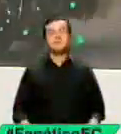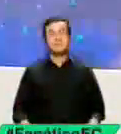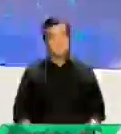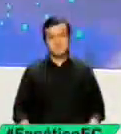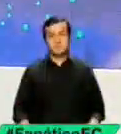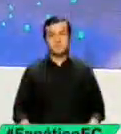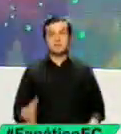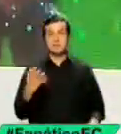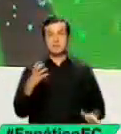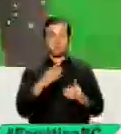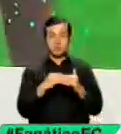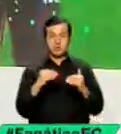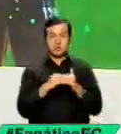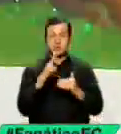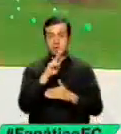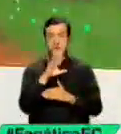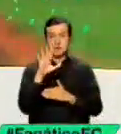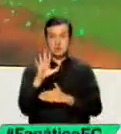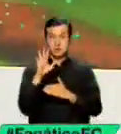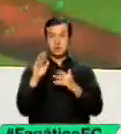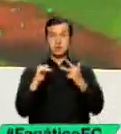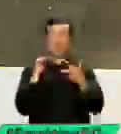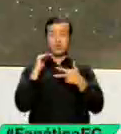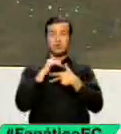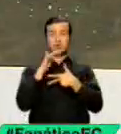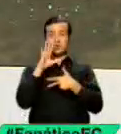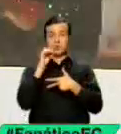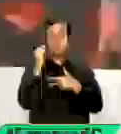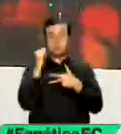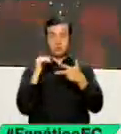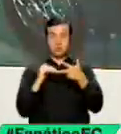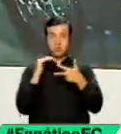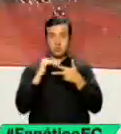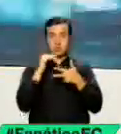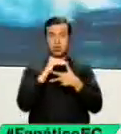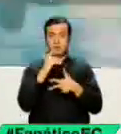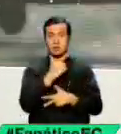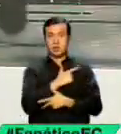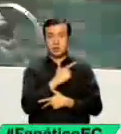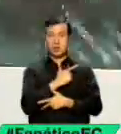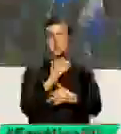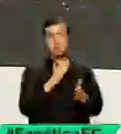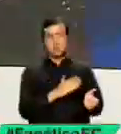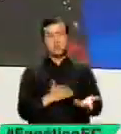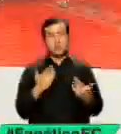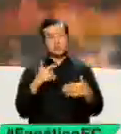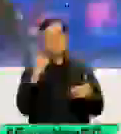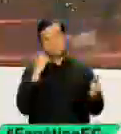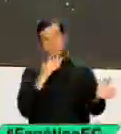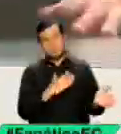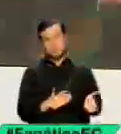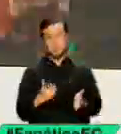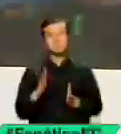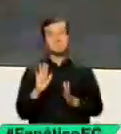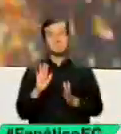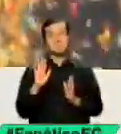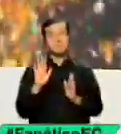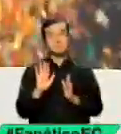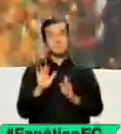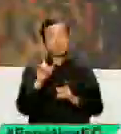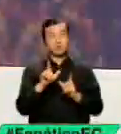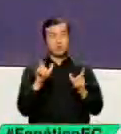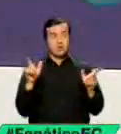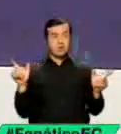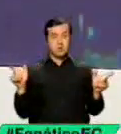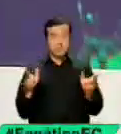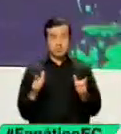$15 la general, 25 la tribuna y 50 el palco son los precios que ha establecido Liga Deportiva Universitaria de Quito, quien anunció que dependerá de si su hinchada llena